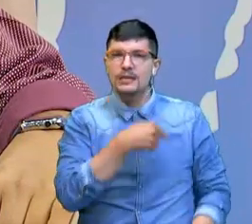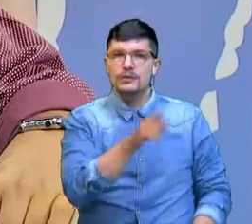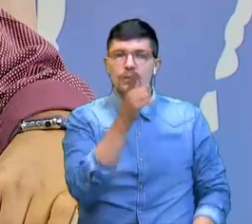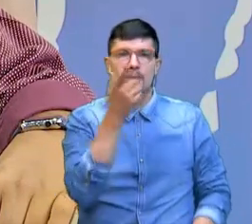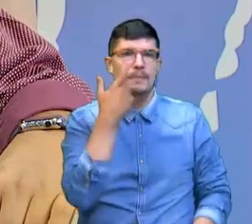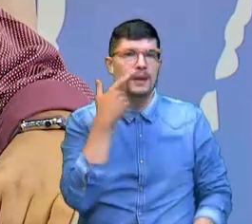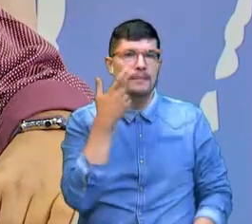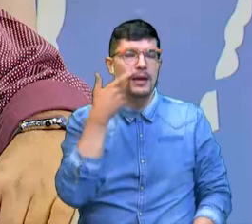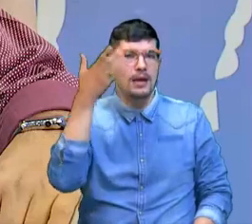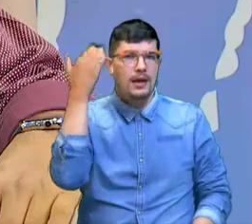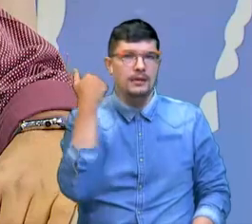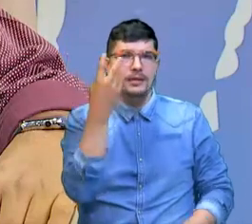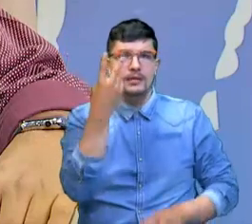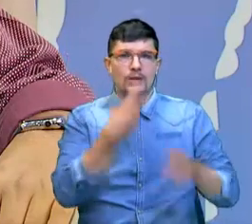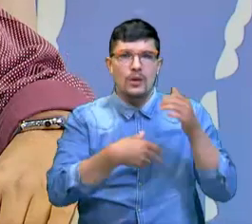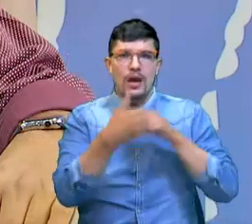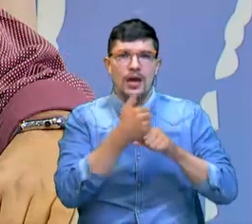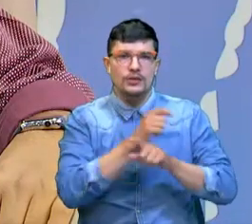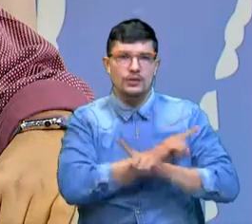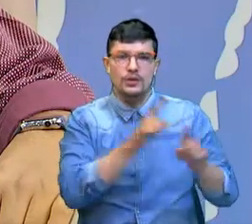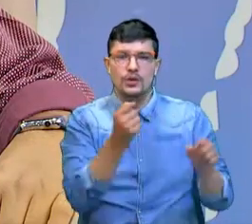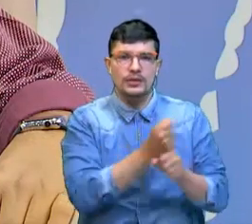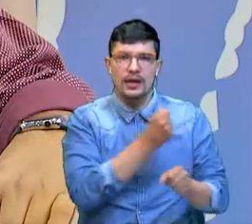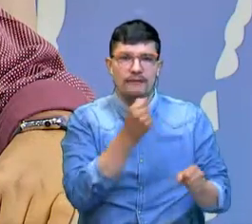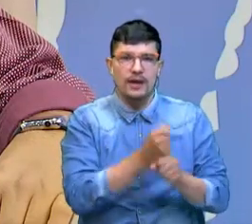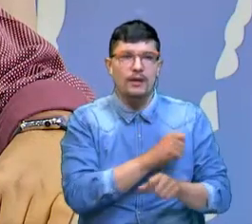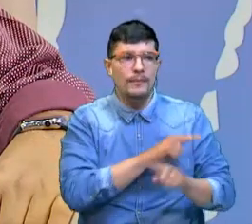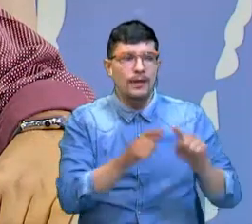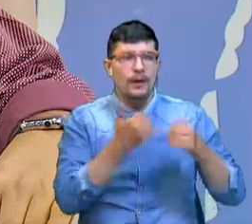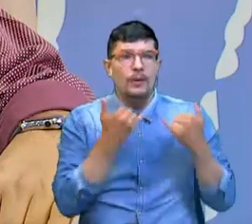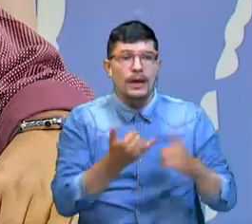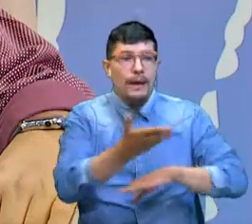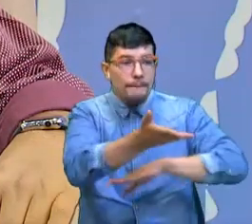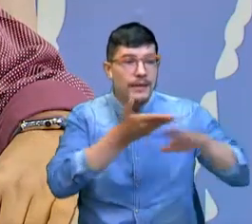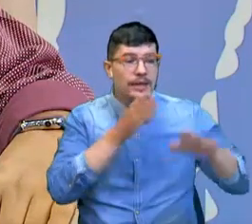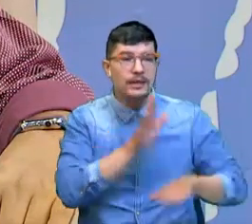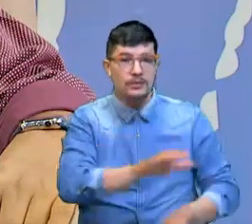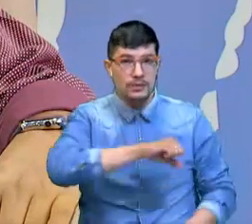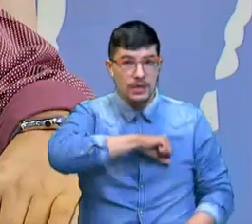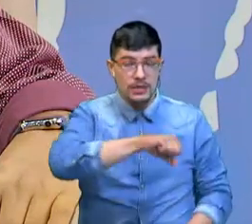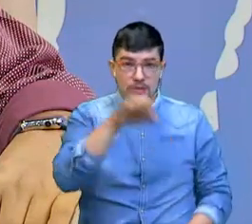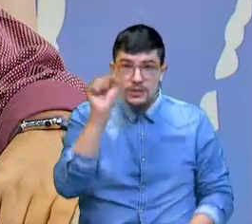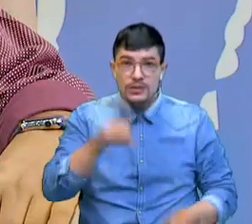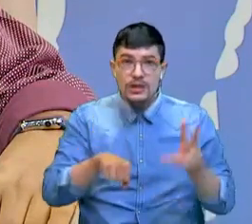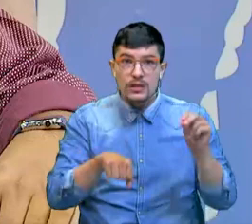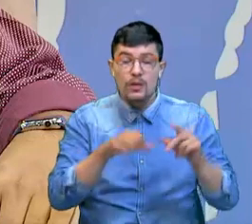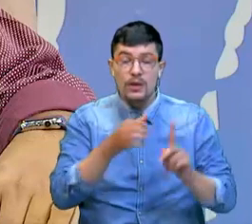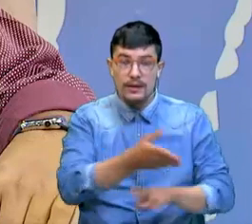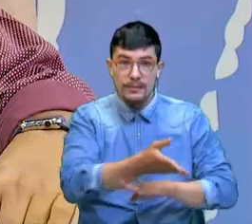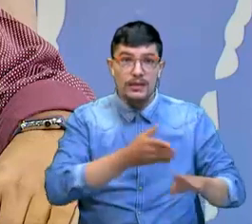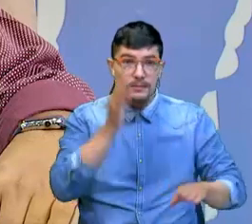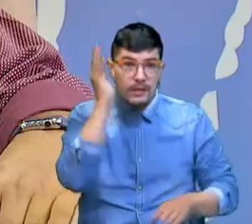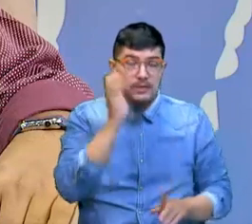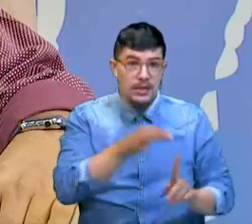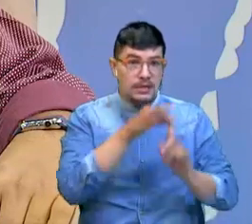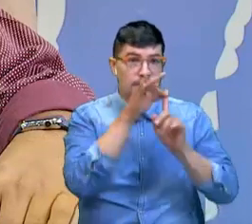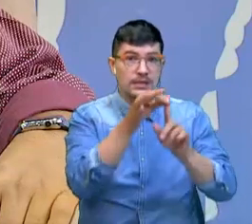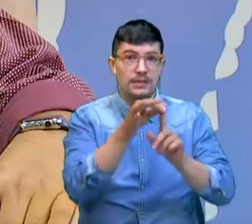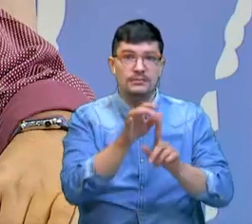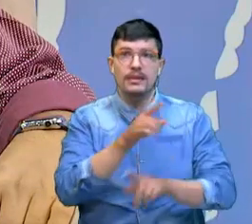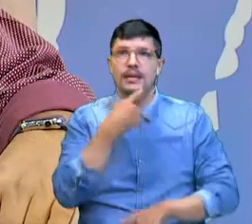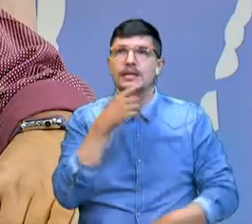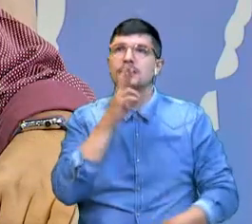hace 2 años no trabaja y va a reclamar? ¿Tiene derecho a la pensión especial de vejez por hijo inválido?